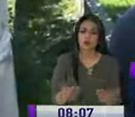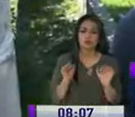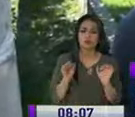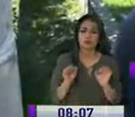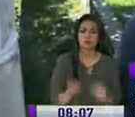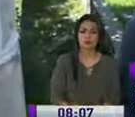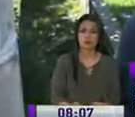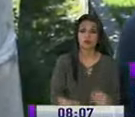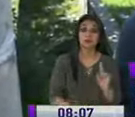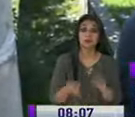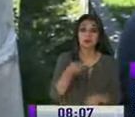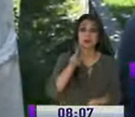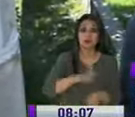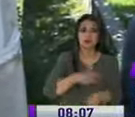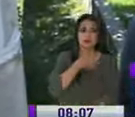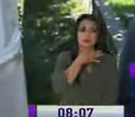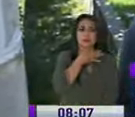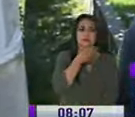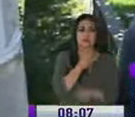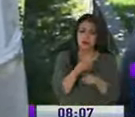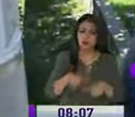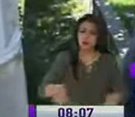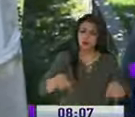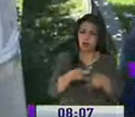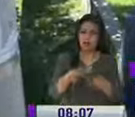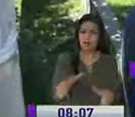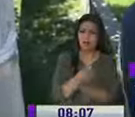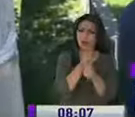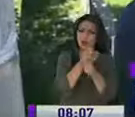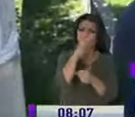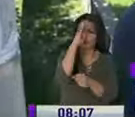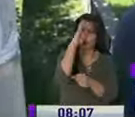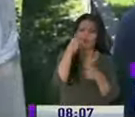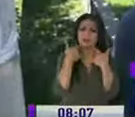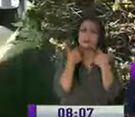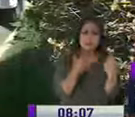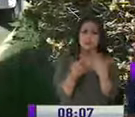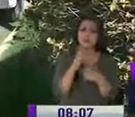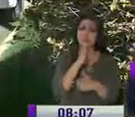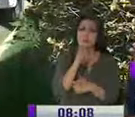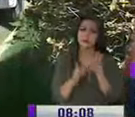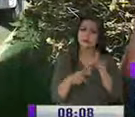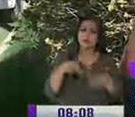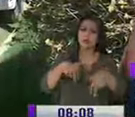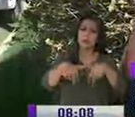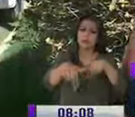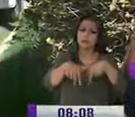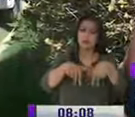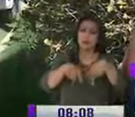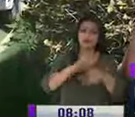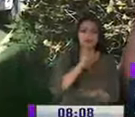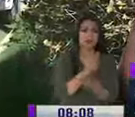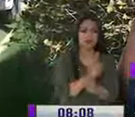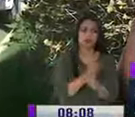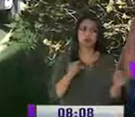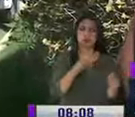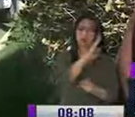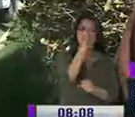estamos asustados, es primera vez, es bien segura, la policía hace rondas, la gente viene a caminar. Me sorprende porque nunca pasaba por